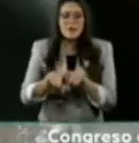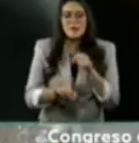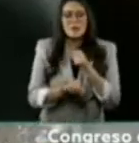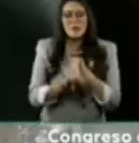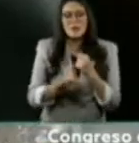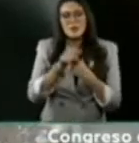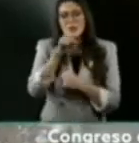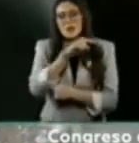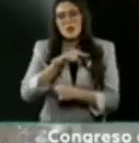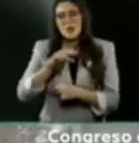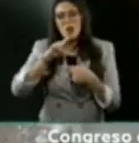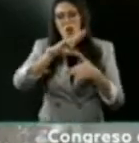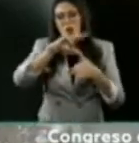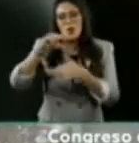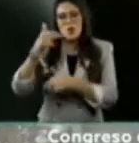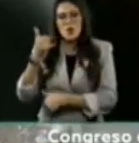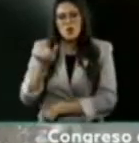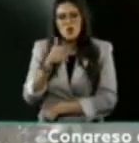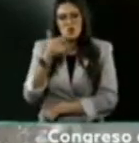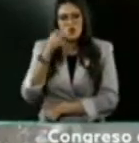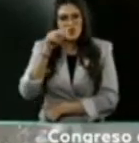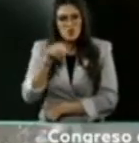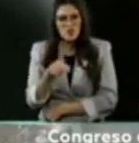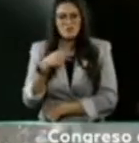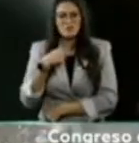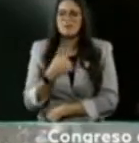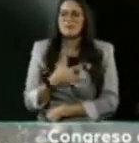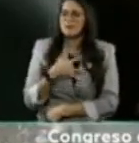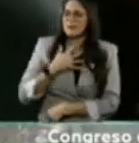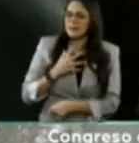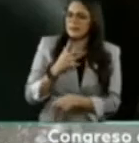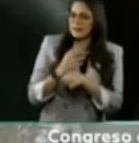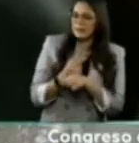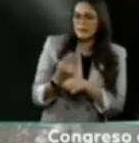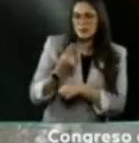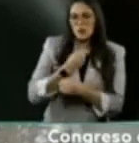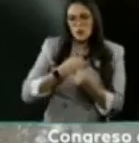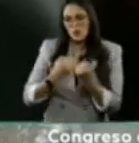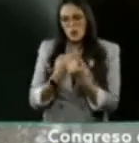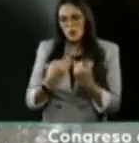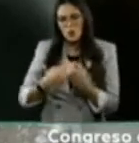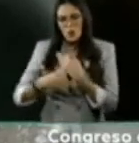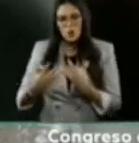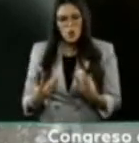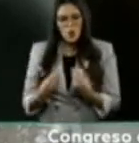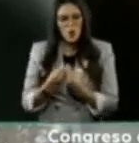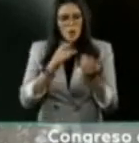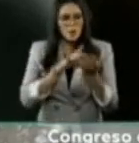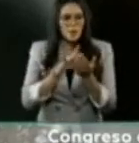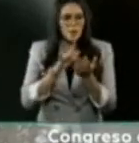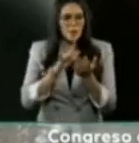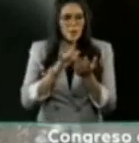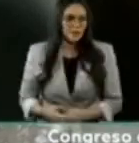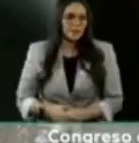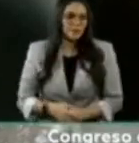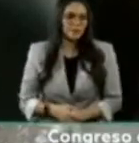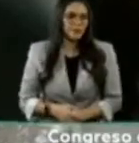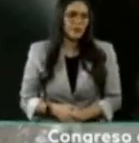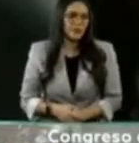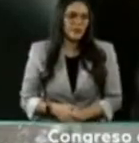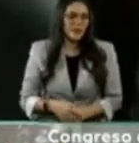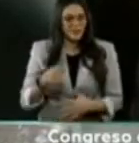de eso, la negociación con García Luna también está fuera de eso. El juez tiene que